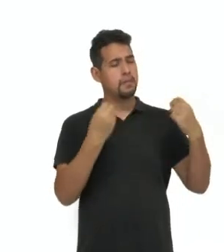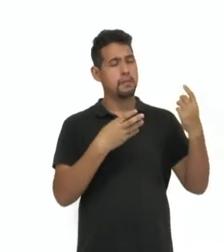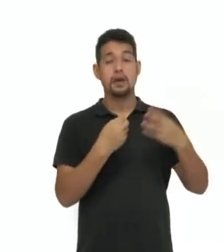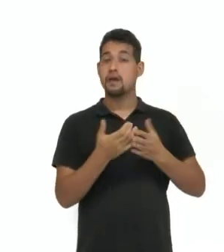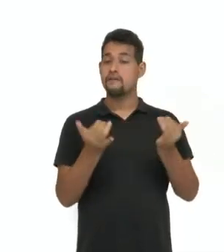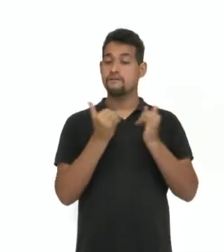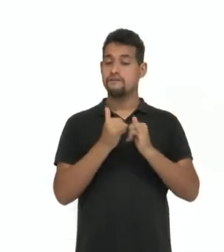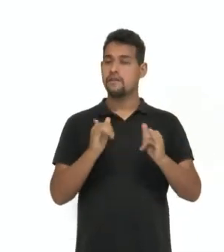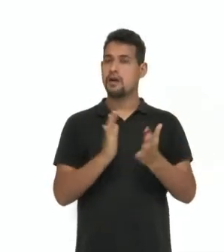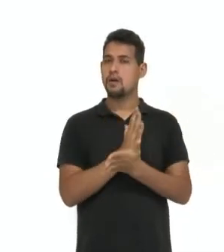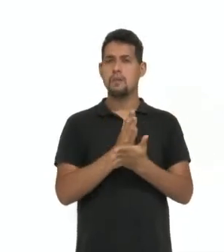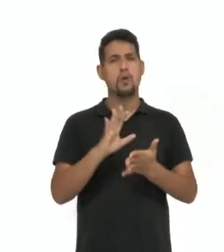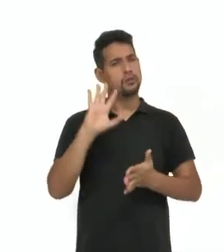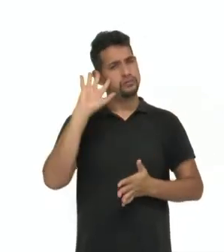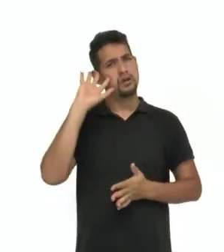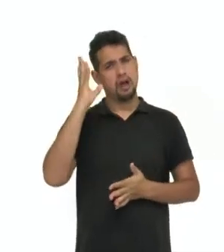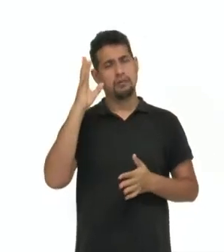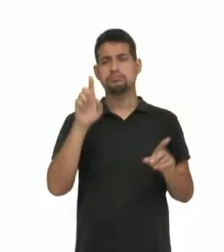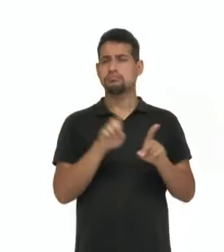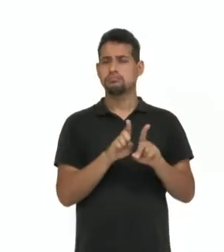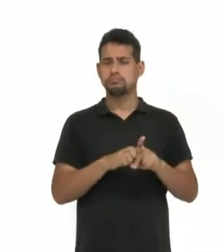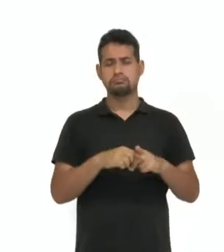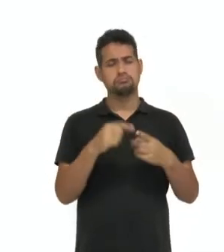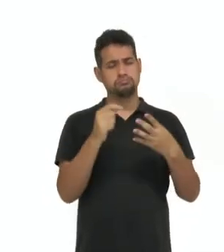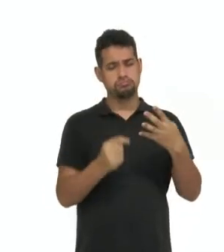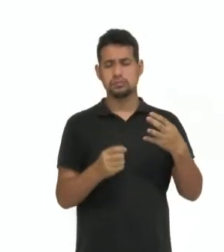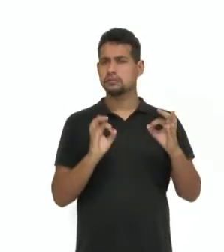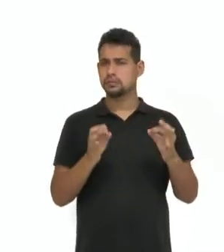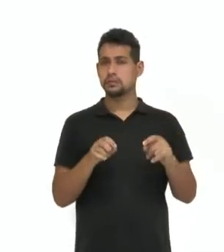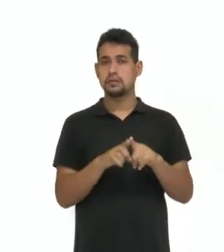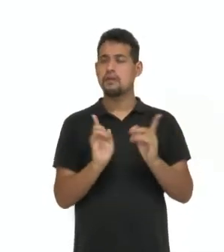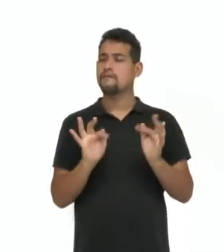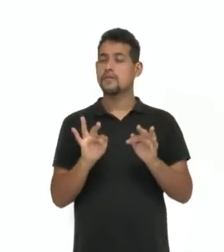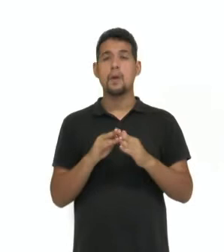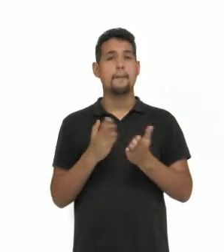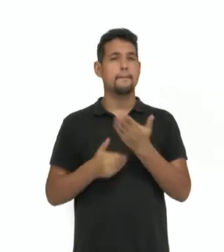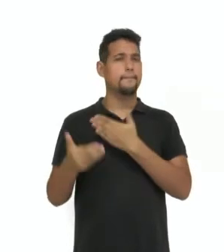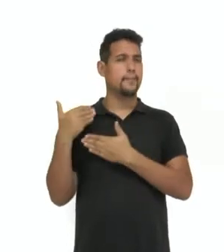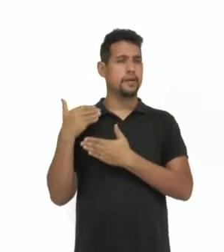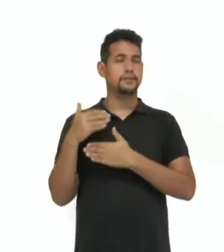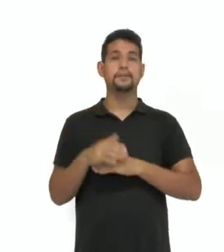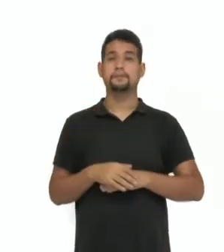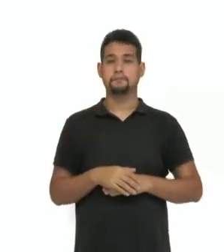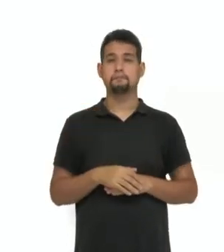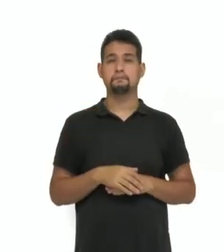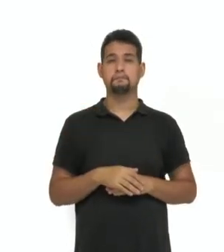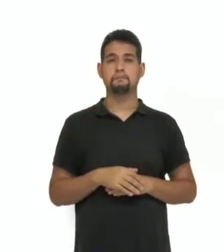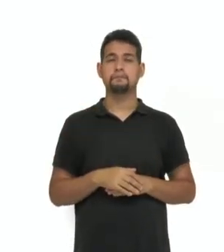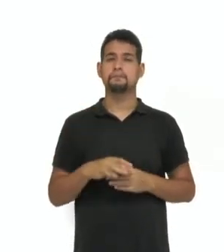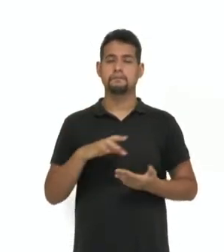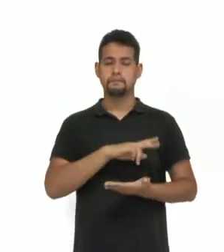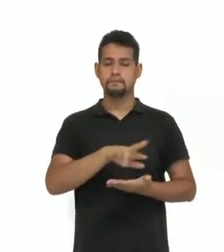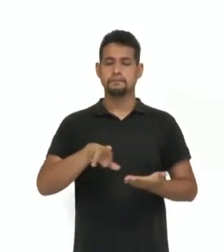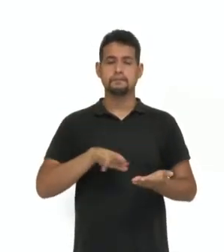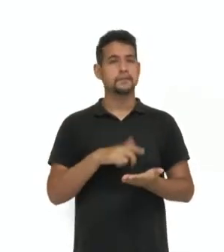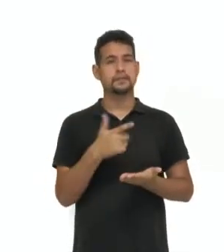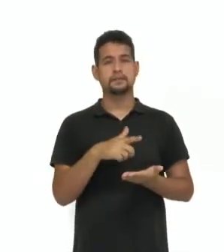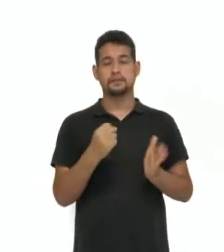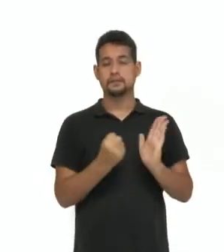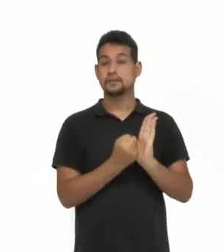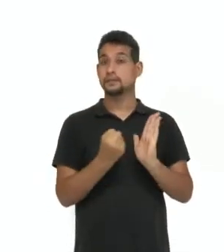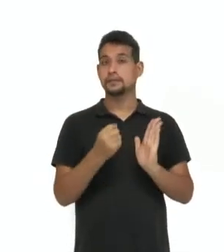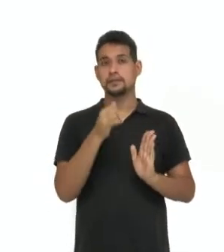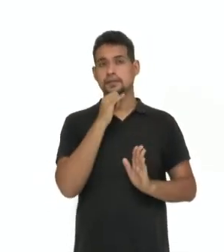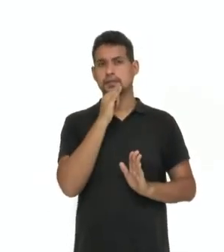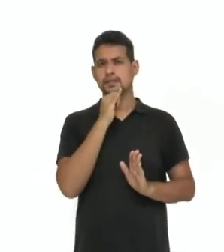informar sobre acontecimentos puntuales y terminados del pasado. En general se emplea con marcadores del tiempo